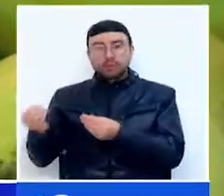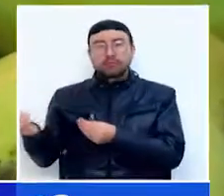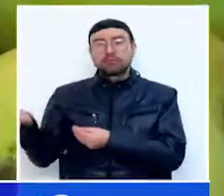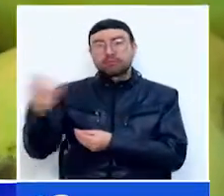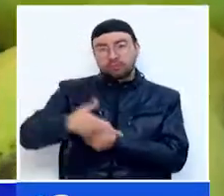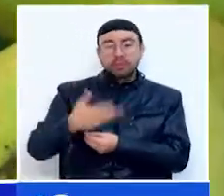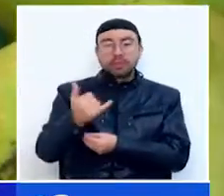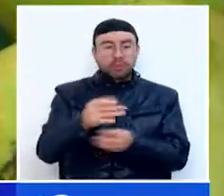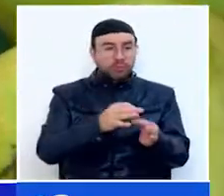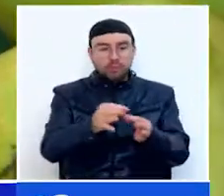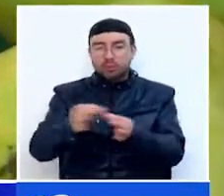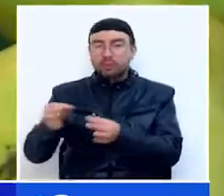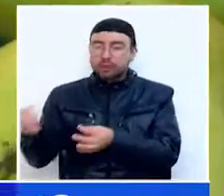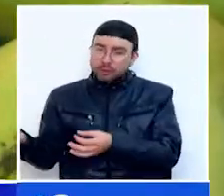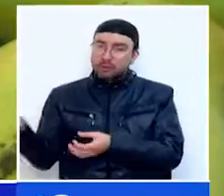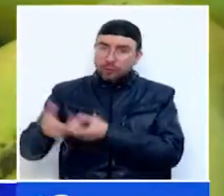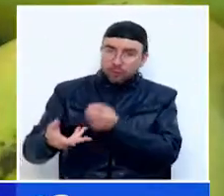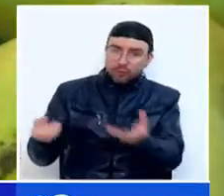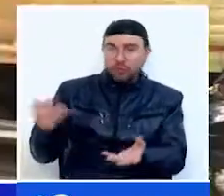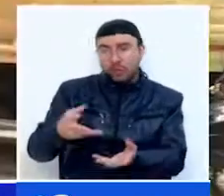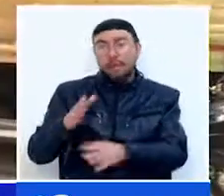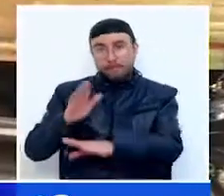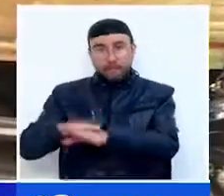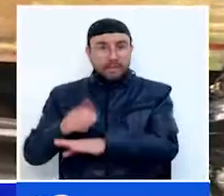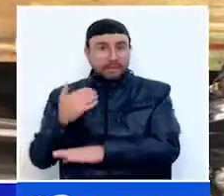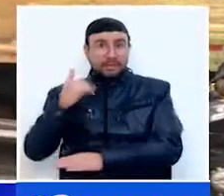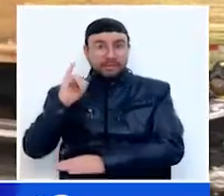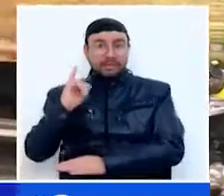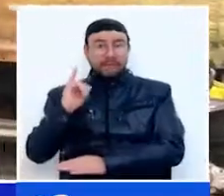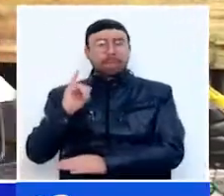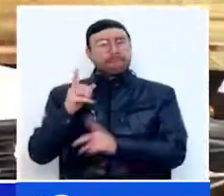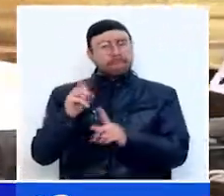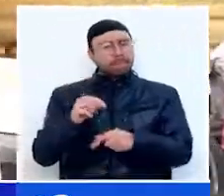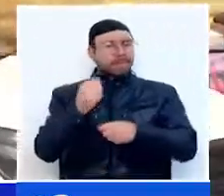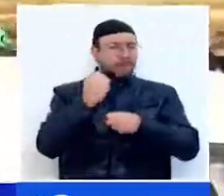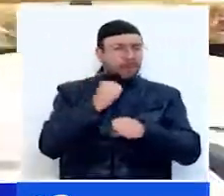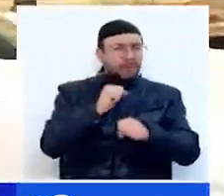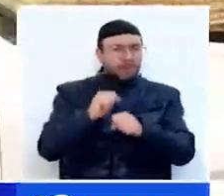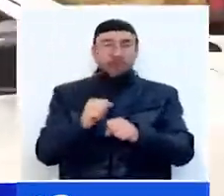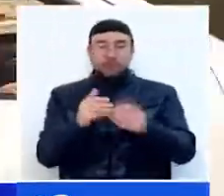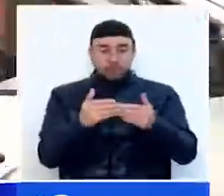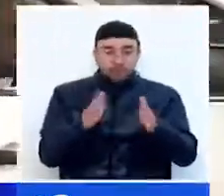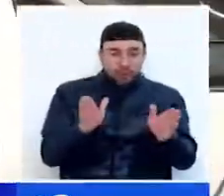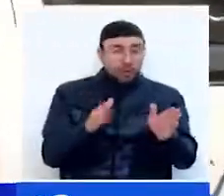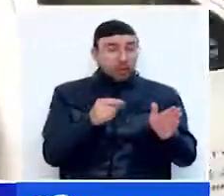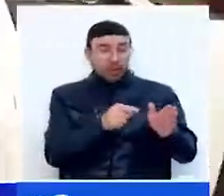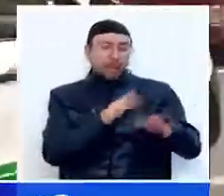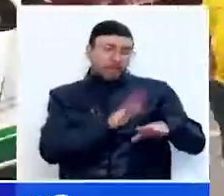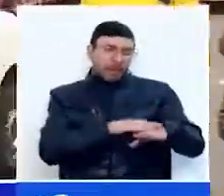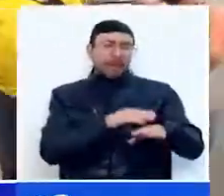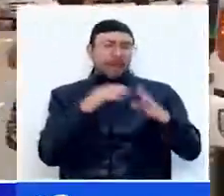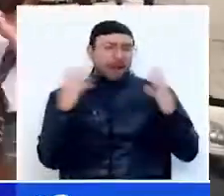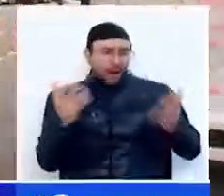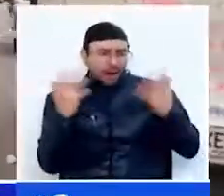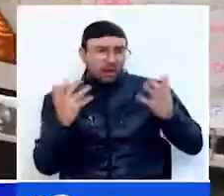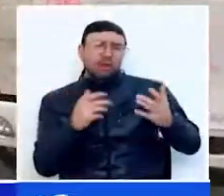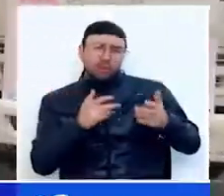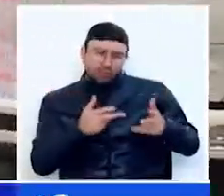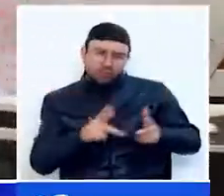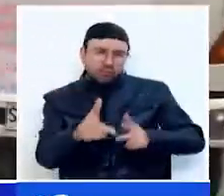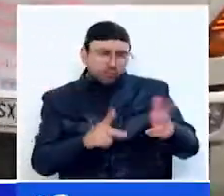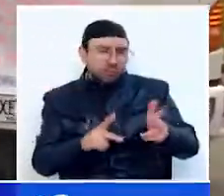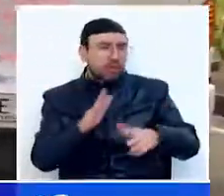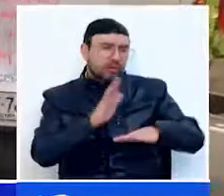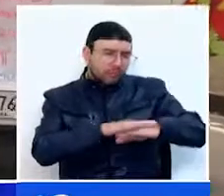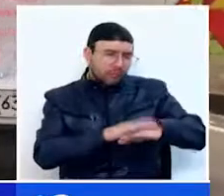nuestros municipios. Asimismo, estamos logrando abrir corredores humanitarios que permitan el paso de ambulancias,